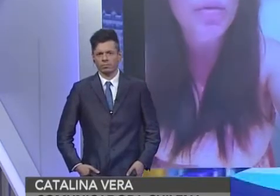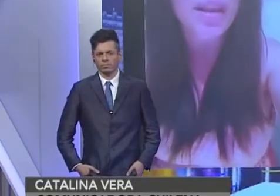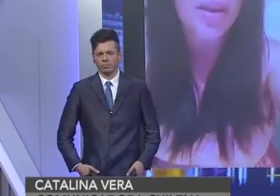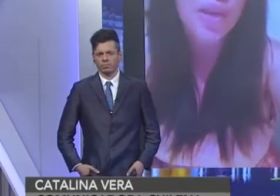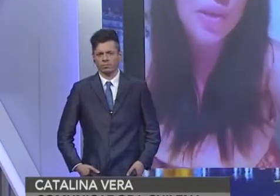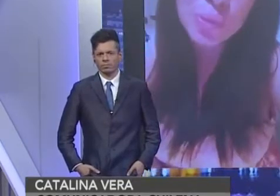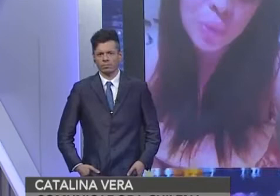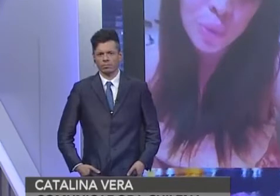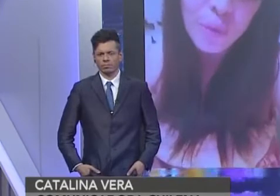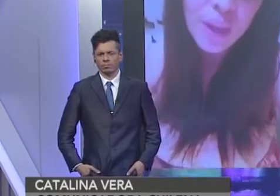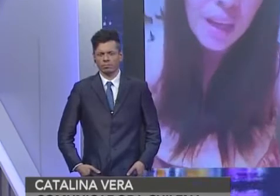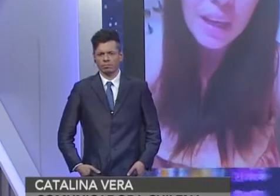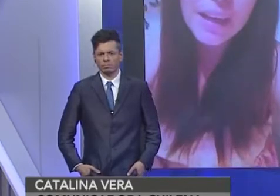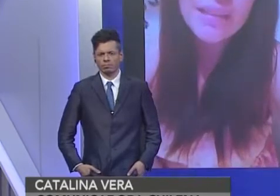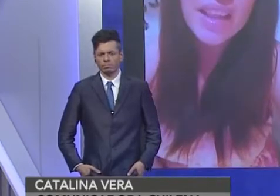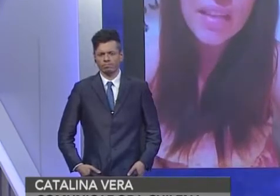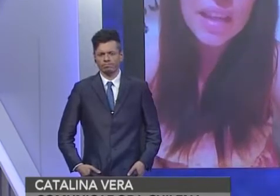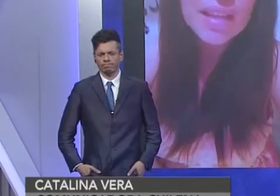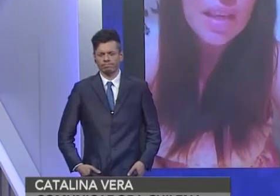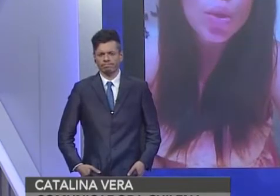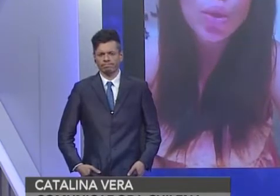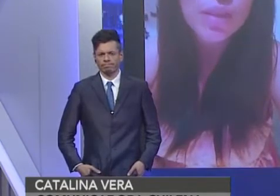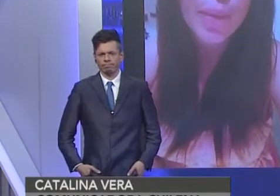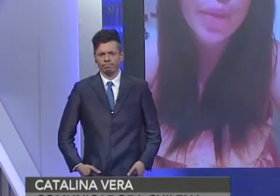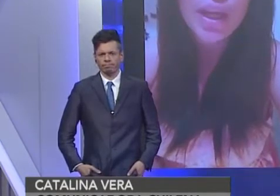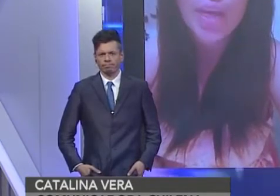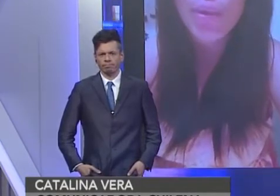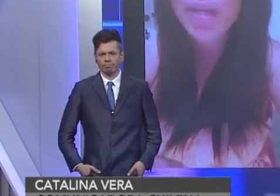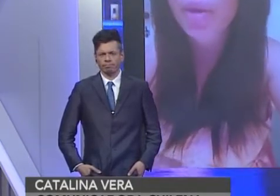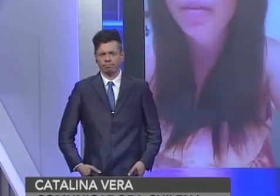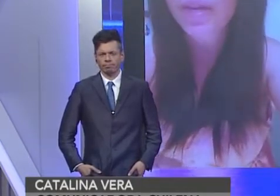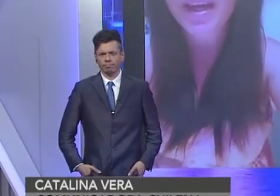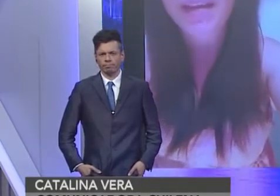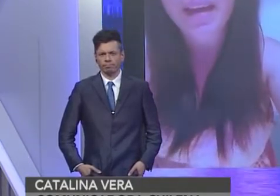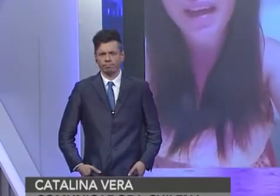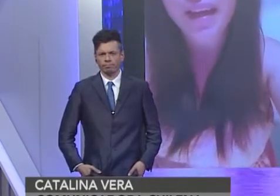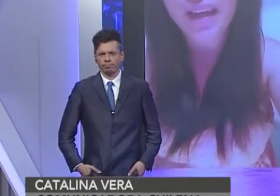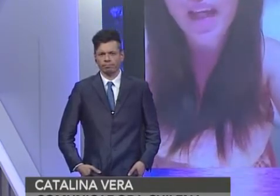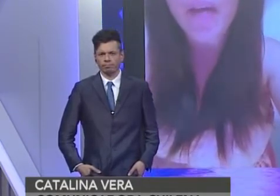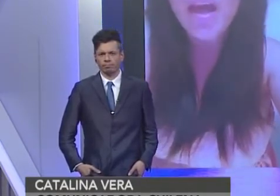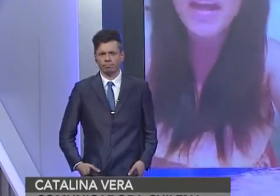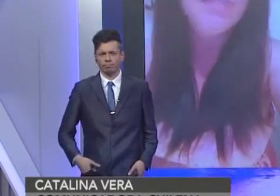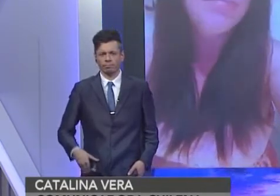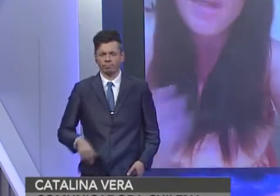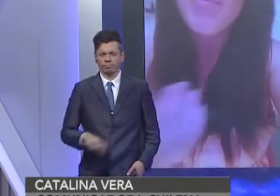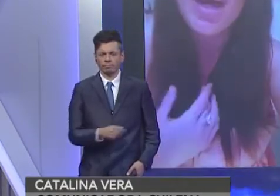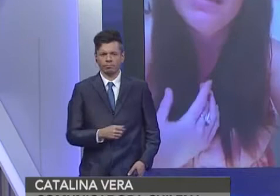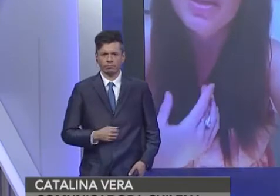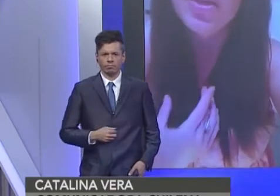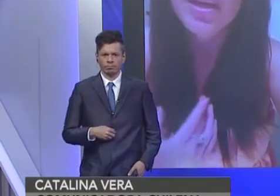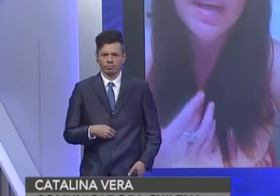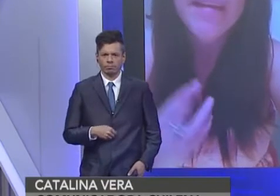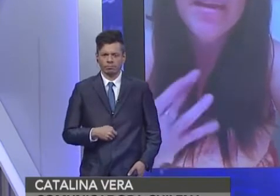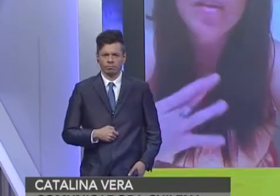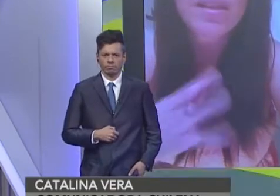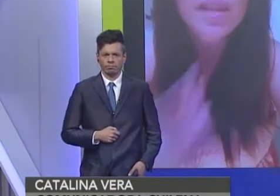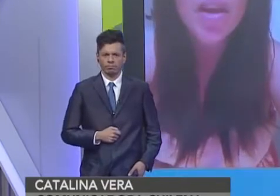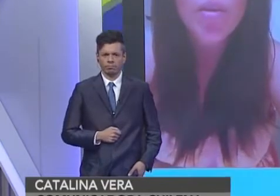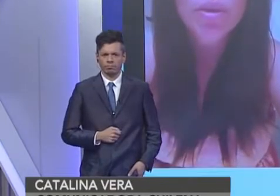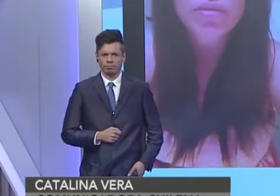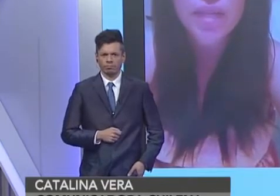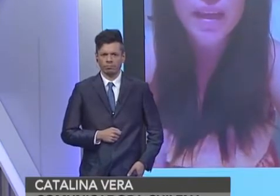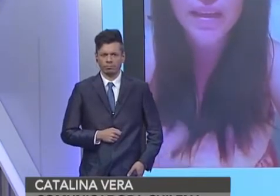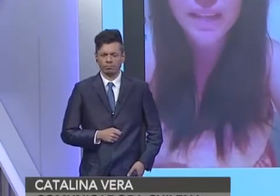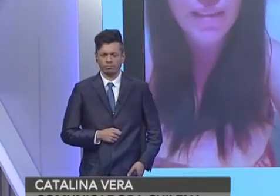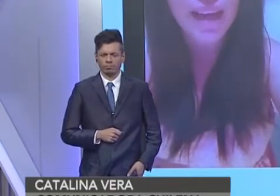muchos videos en YouTube, la gente de verdad se asusta porque les puede modificar el ADN. En épocas anteriores nadie nos decía